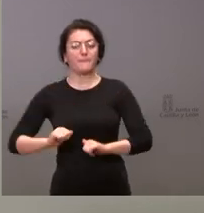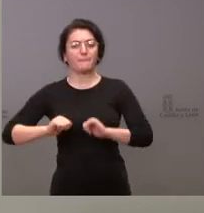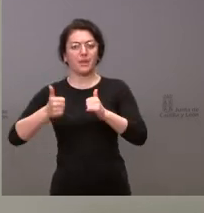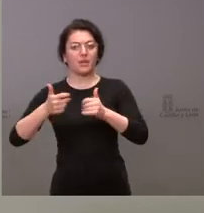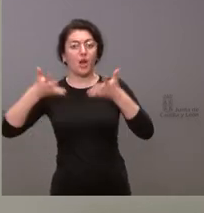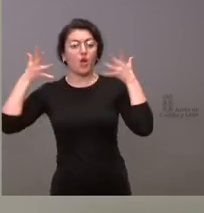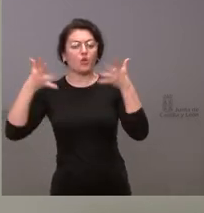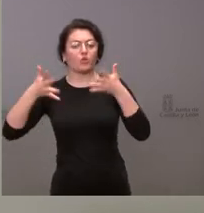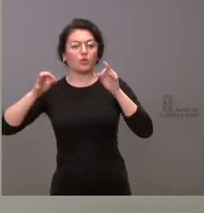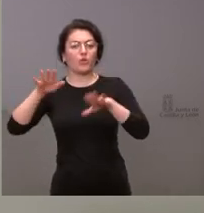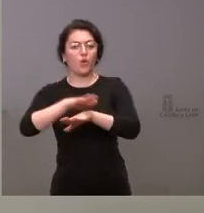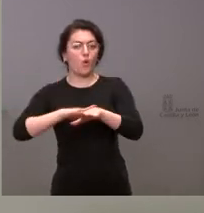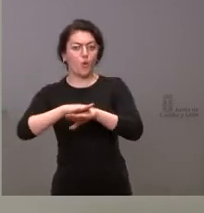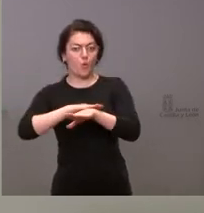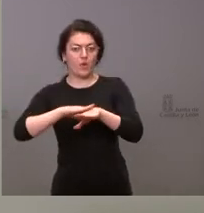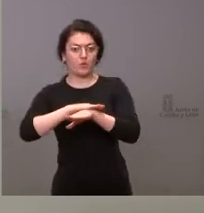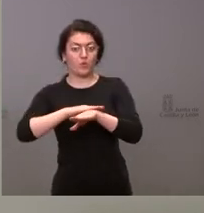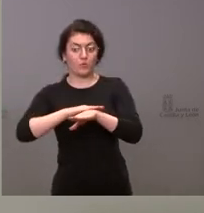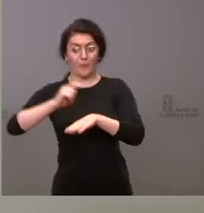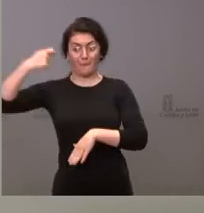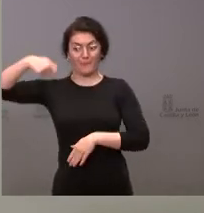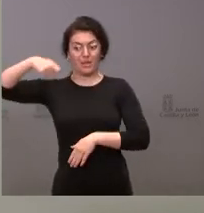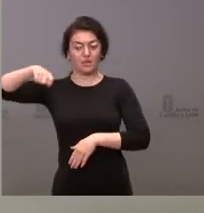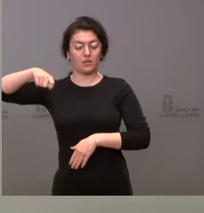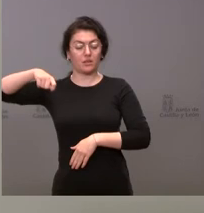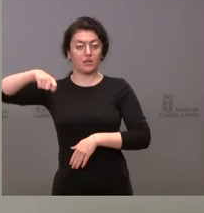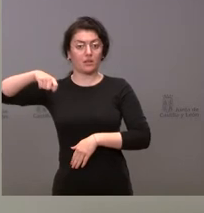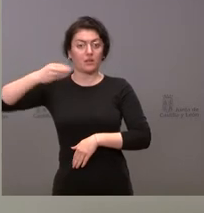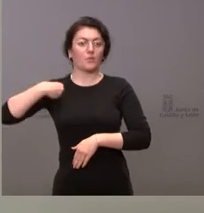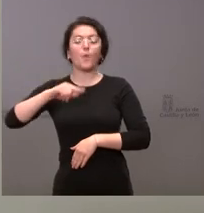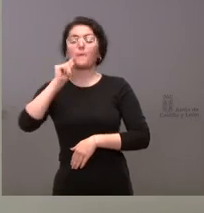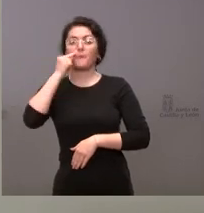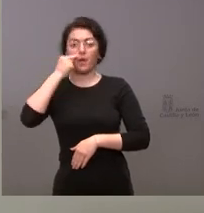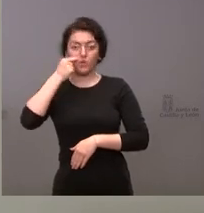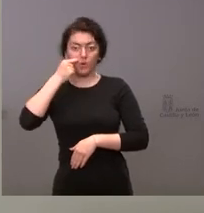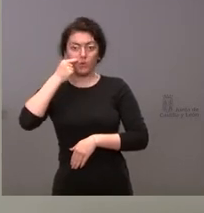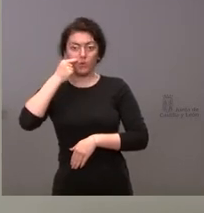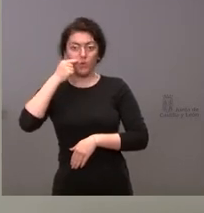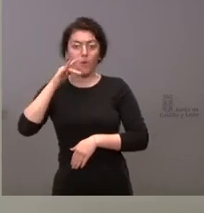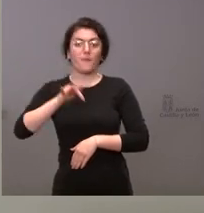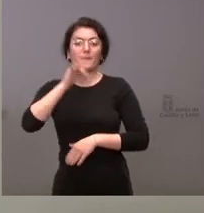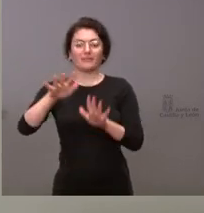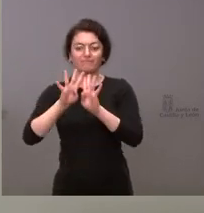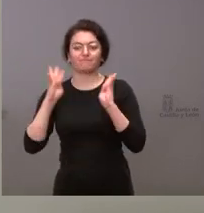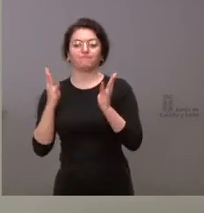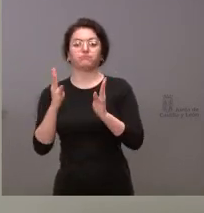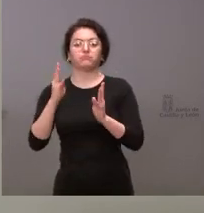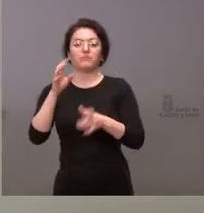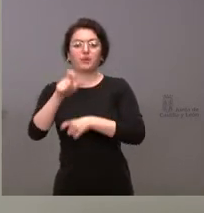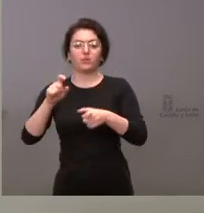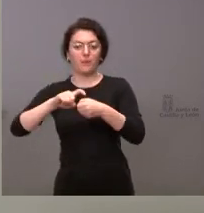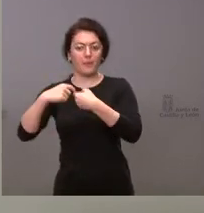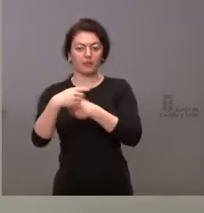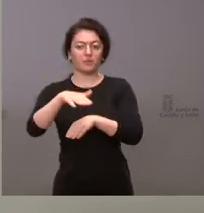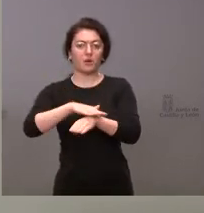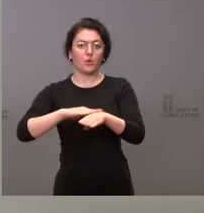gobierno presidido por el presidente alfonso verde mayo ccoo y por las personas que pudieran formar parte de ese gobierno